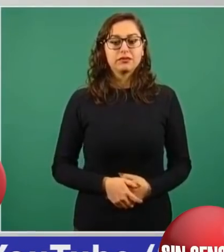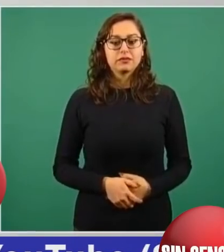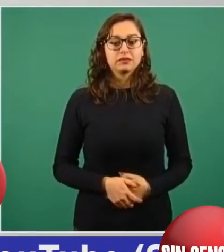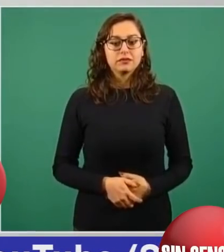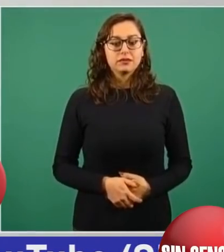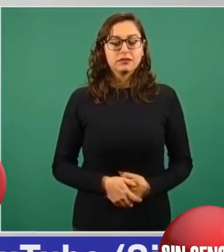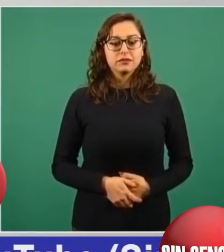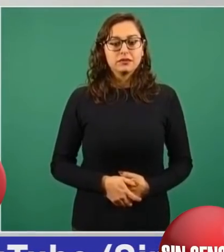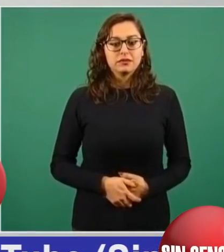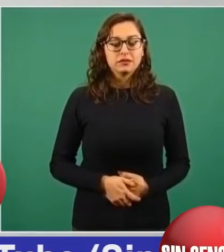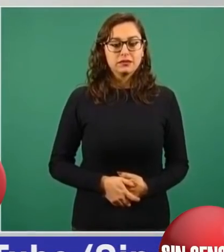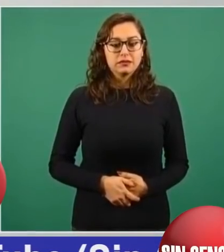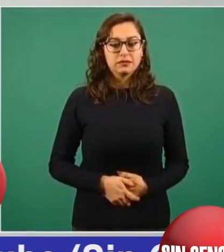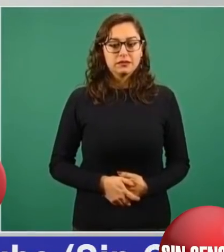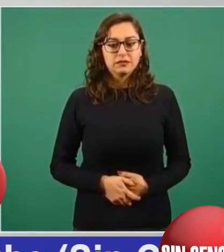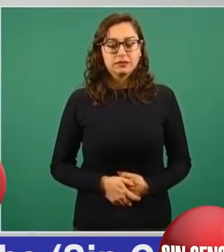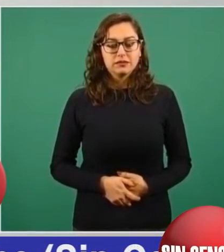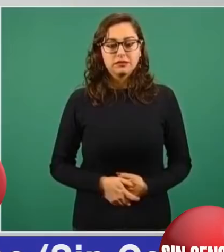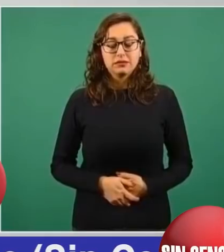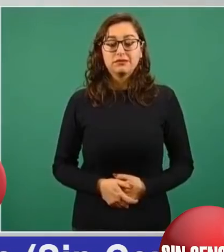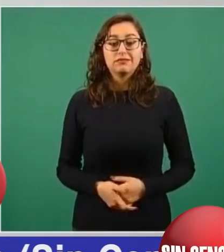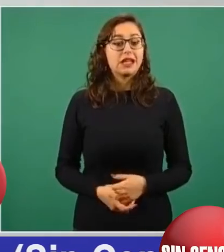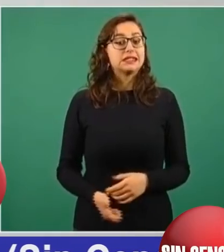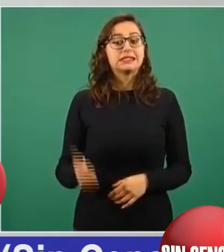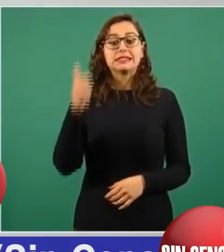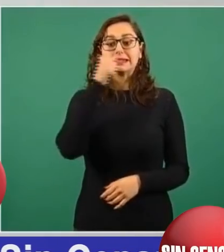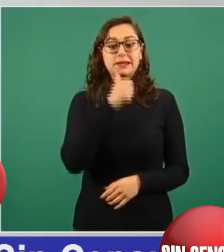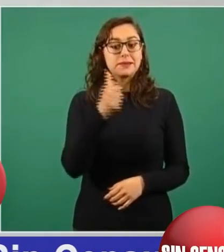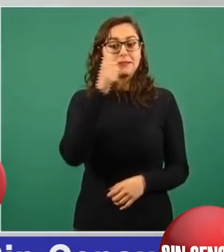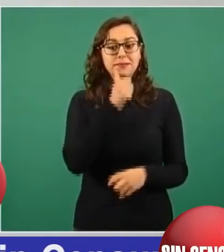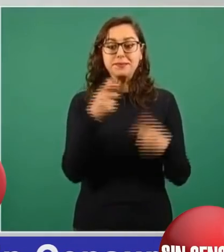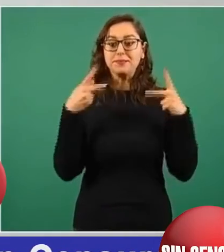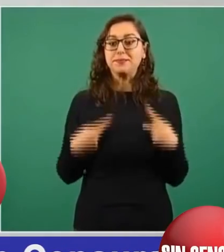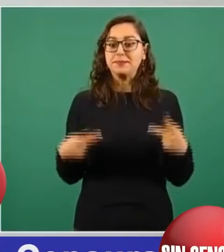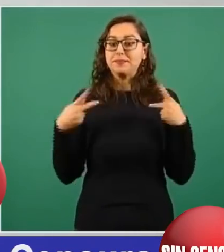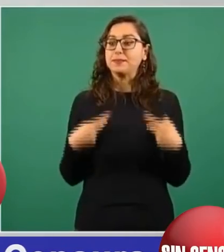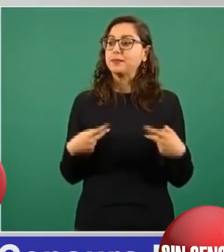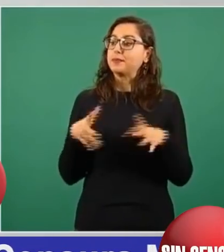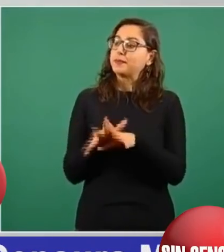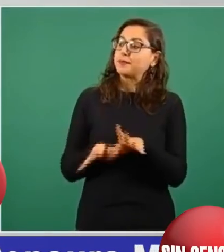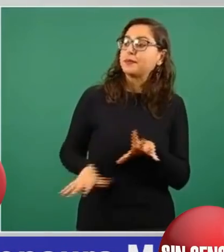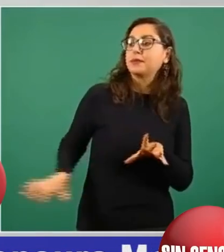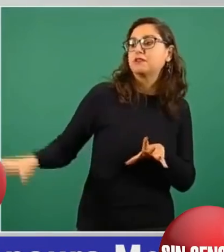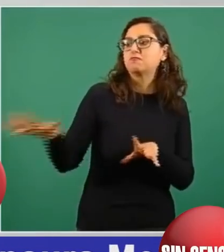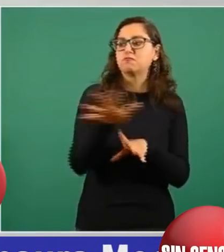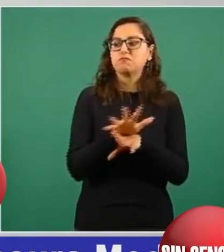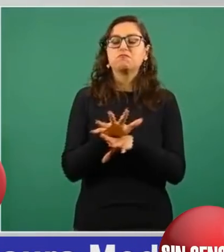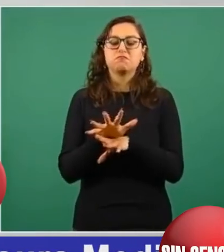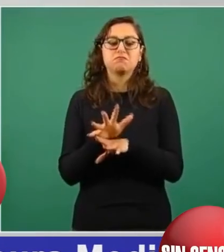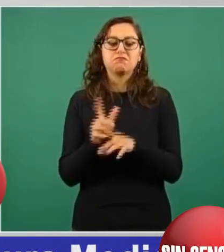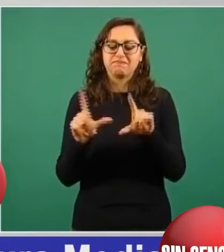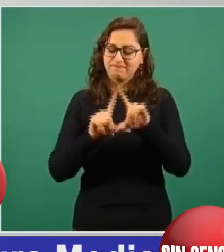el pueblo es el que nos salva en circunstancias difíciles.